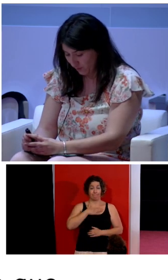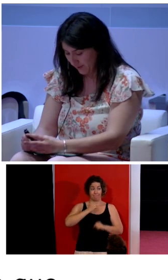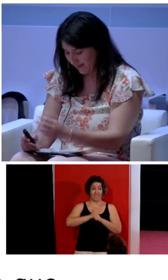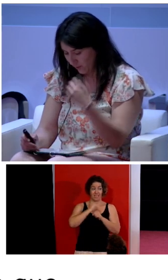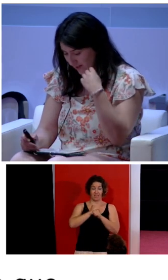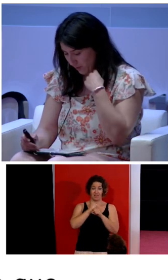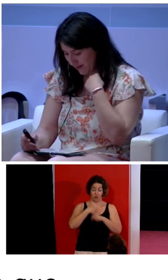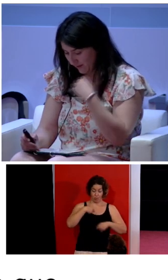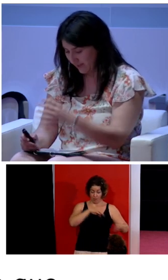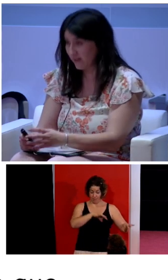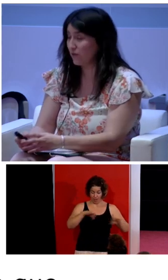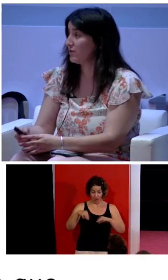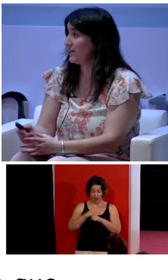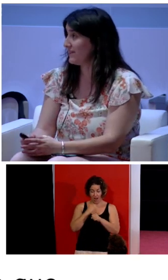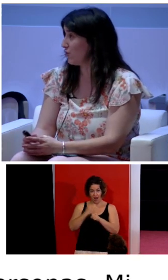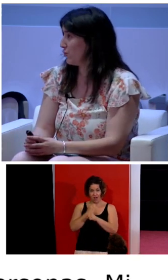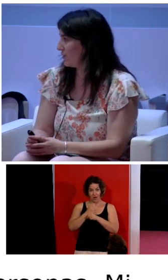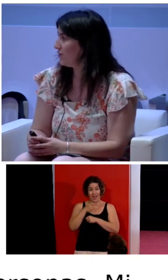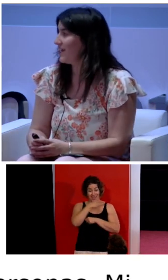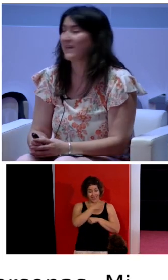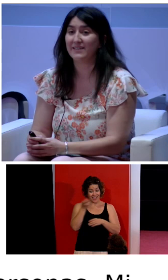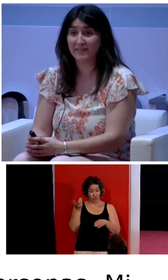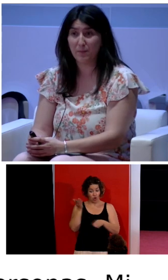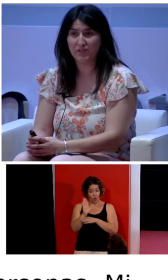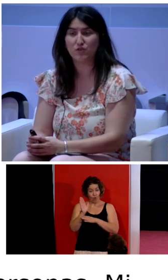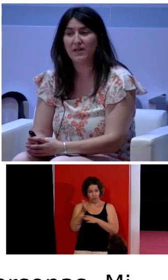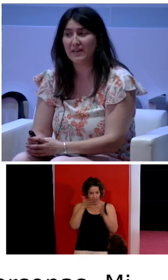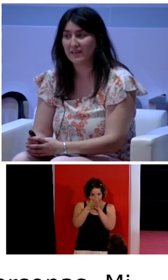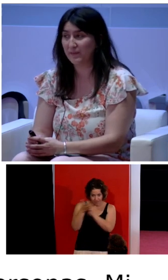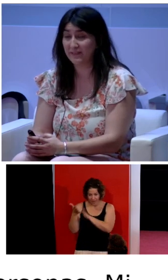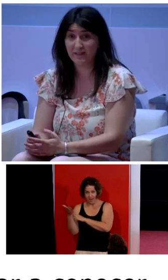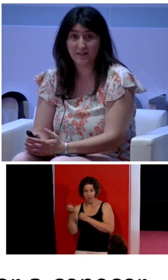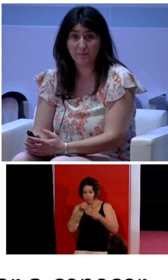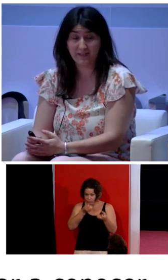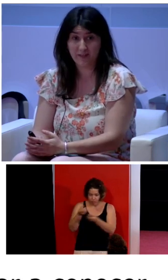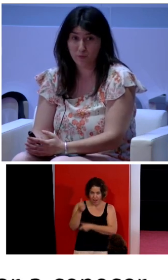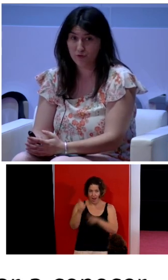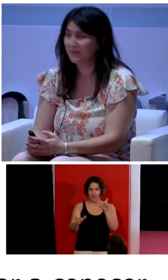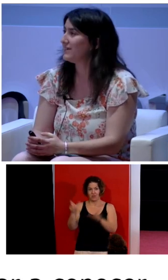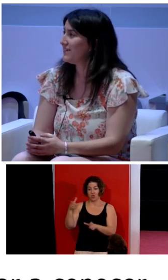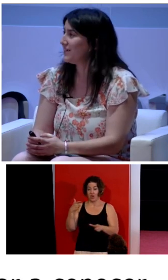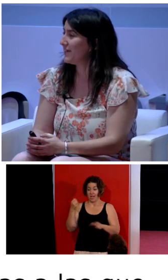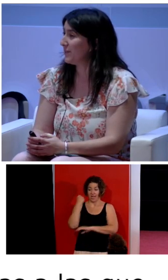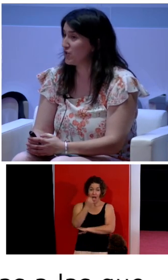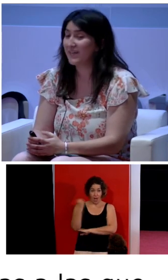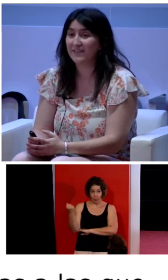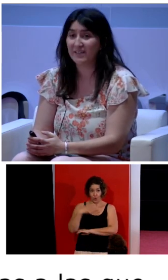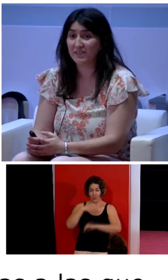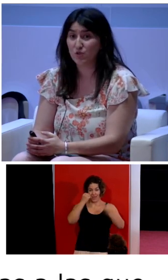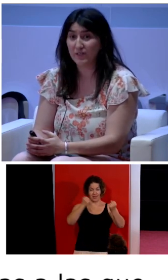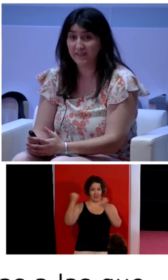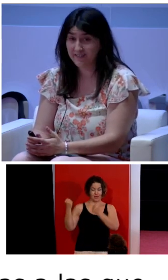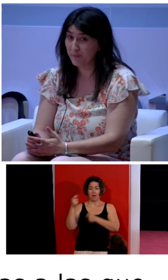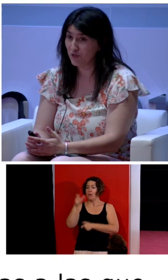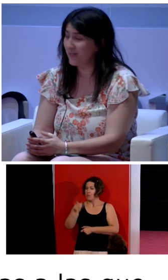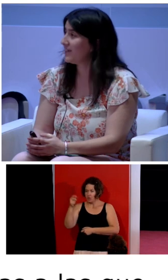Mi labor, como preparadora laboral es dar a conocer estas convocatorias entre las personas a las que mi entidad presta apoyo, personas que tienen entre